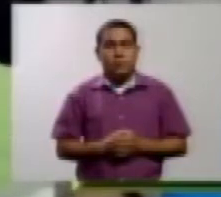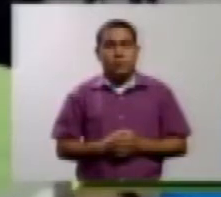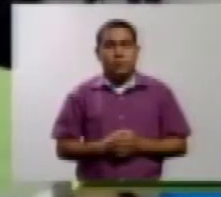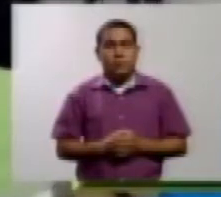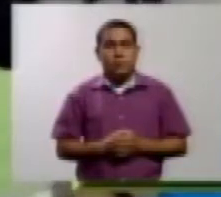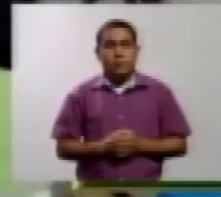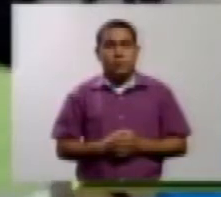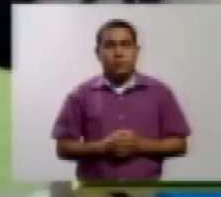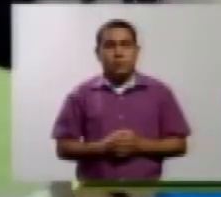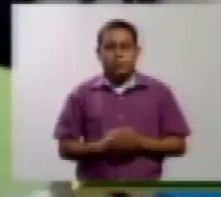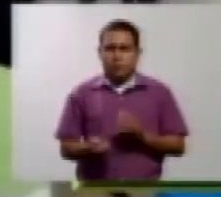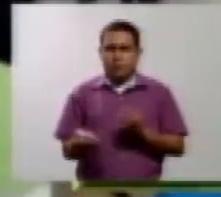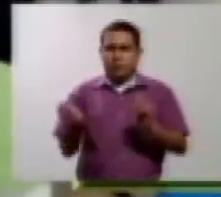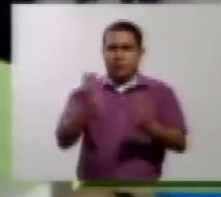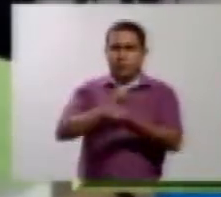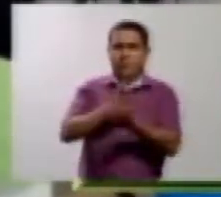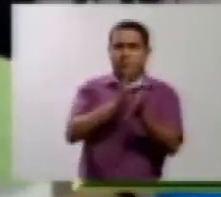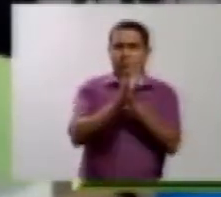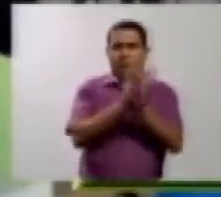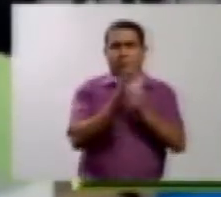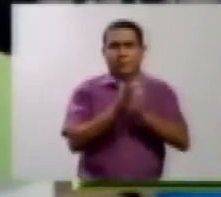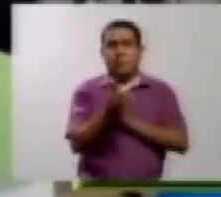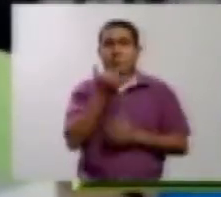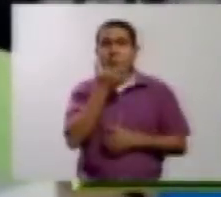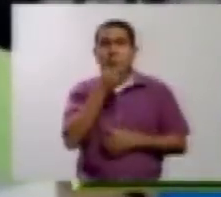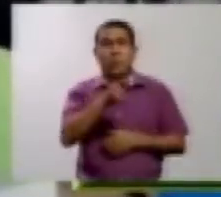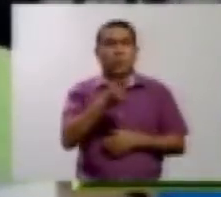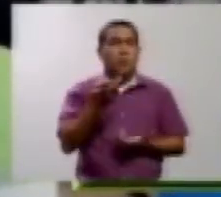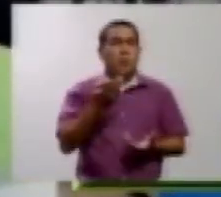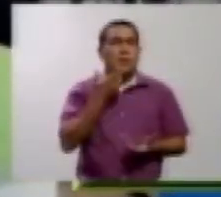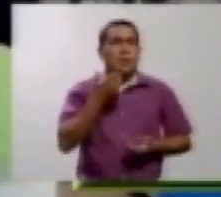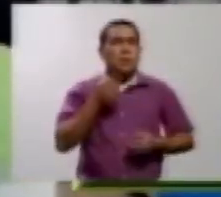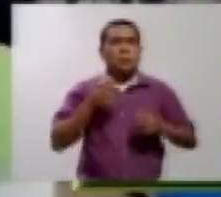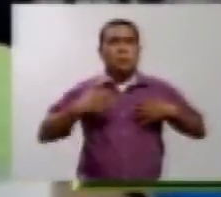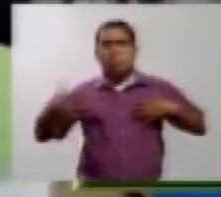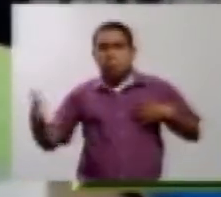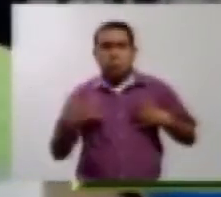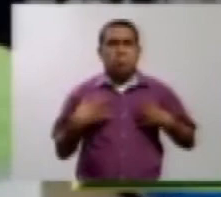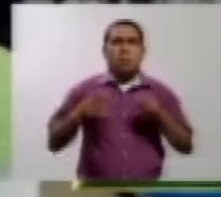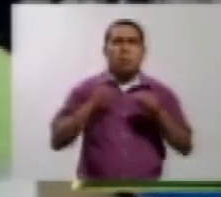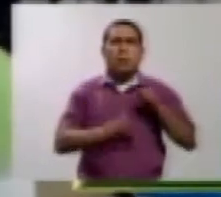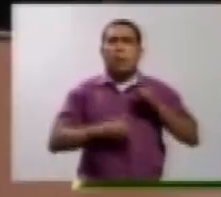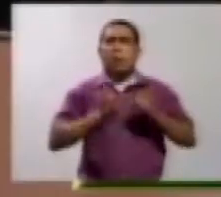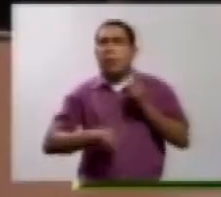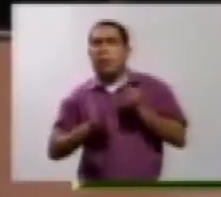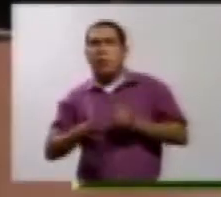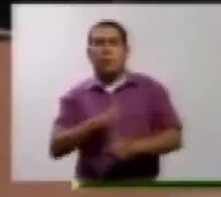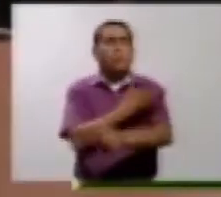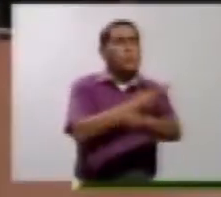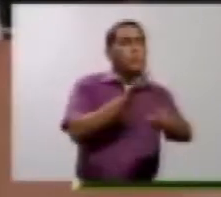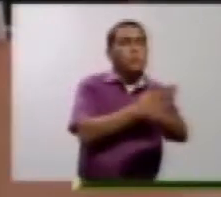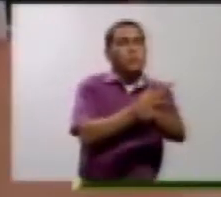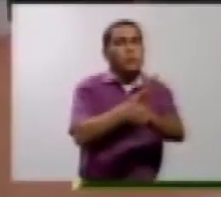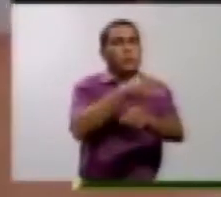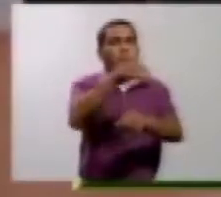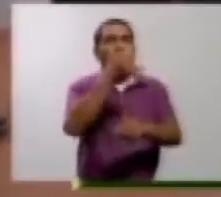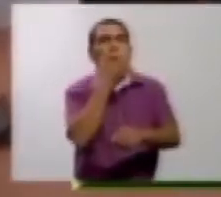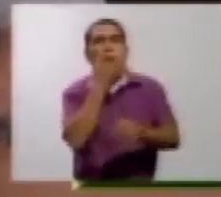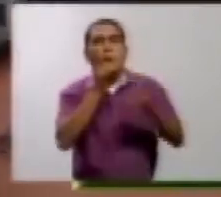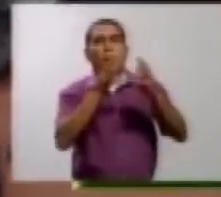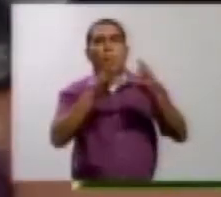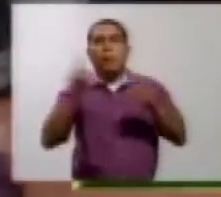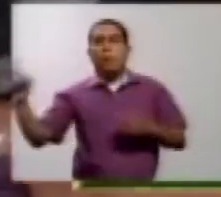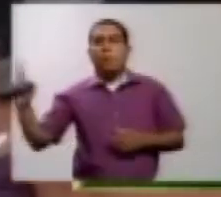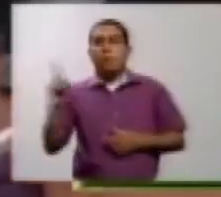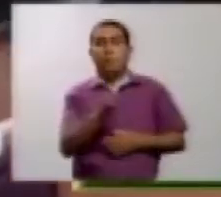Y cambiando de frente, ya uno no puede ir a gozar a una parranda vallenata, porque de pronto, como por arte de magia, se